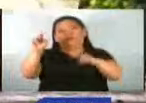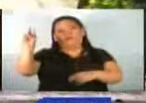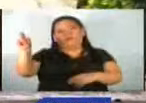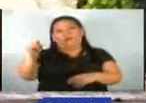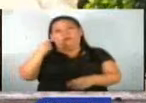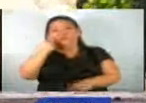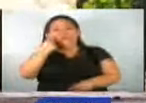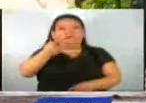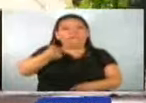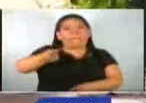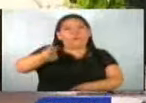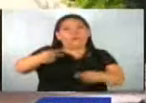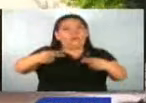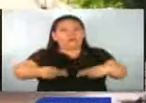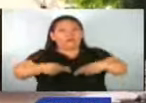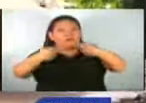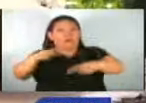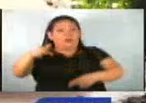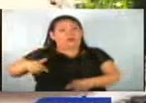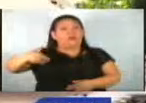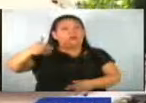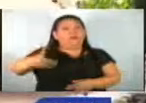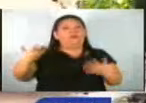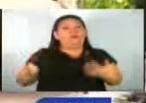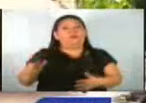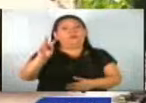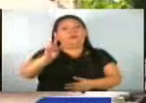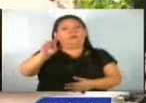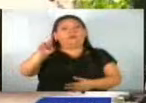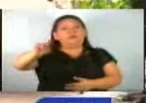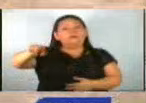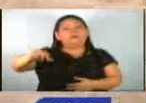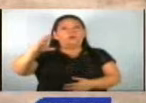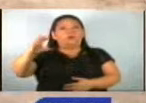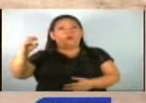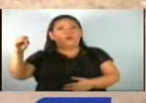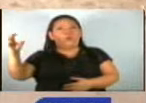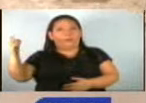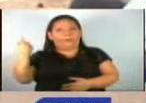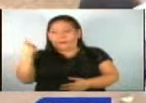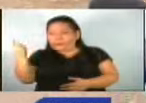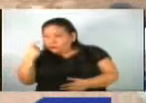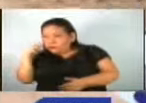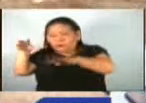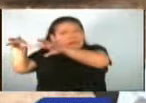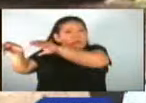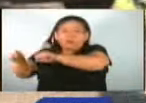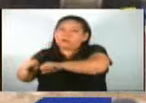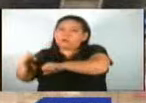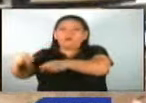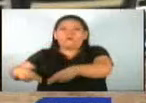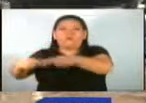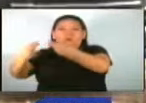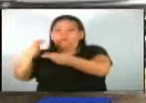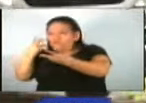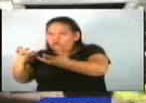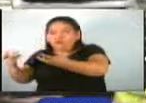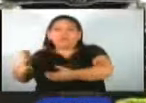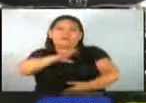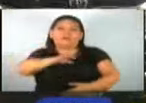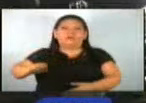patrulla fronteriza, en lo que va del año fiscal, más de 21,000 salvadoreños han sido detenidos en la frontera sur.